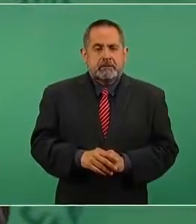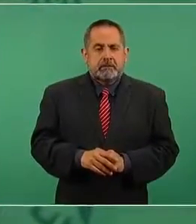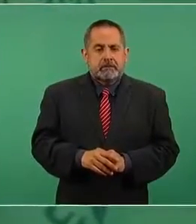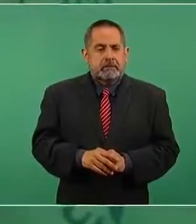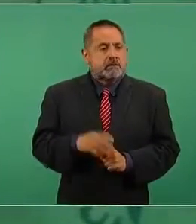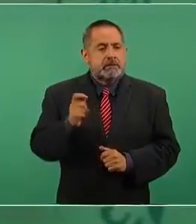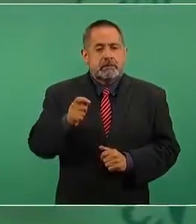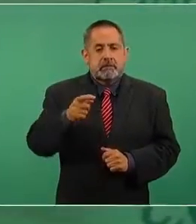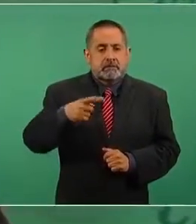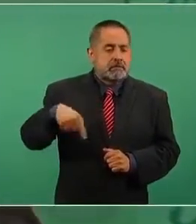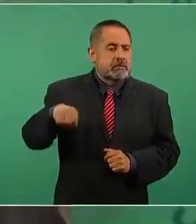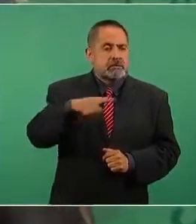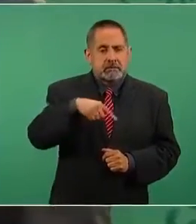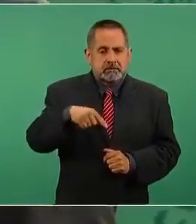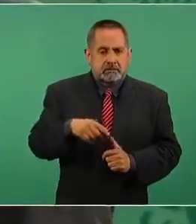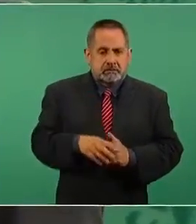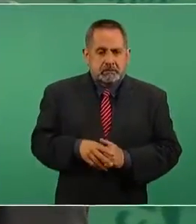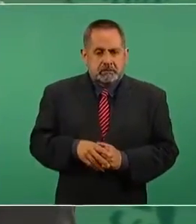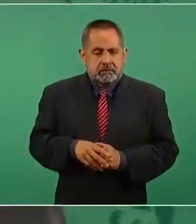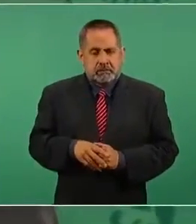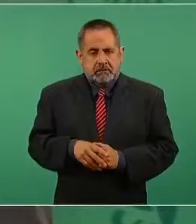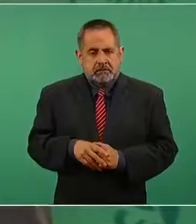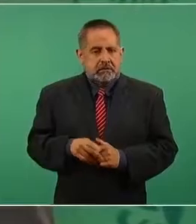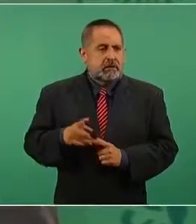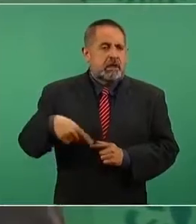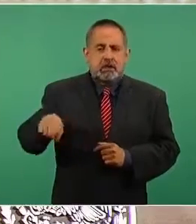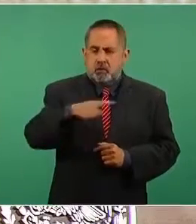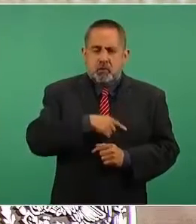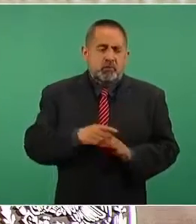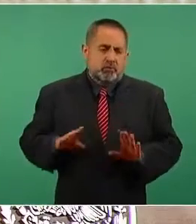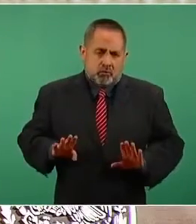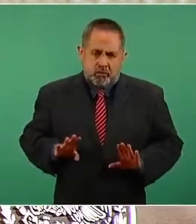a todos nos beneficia